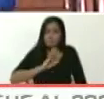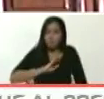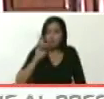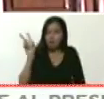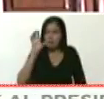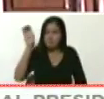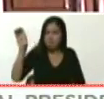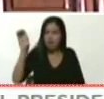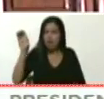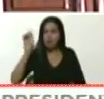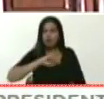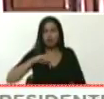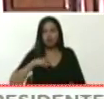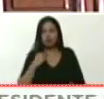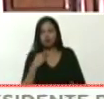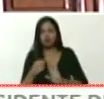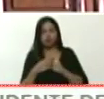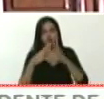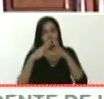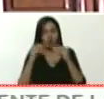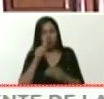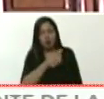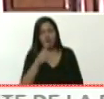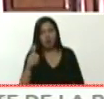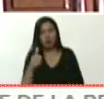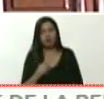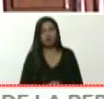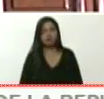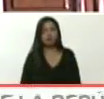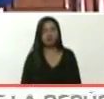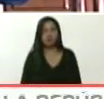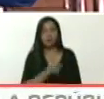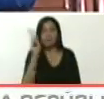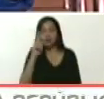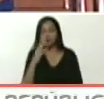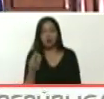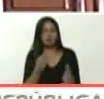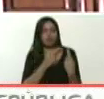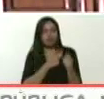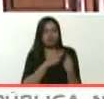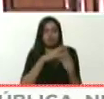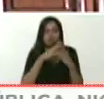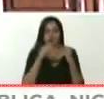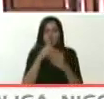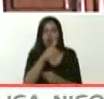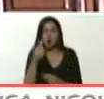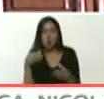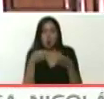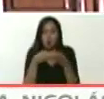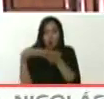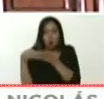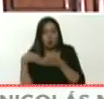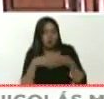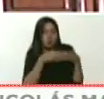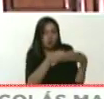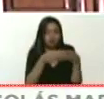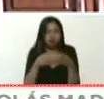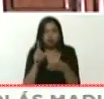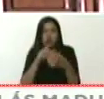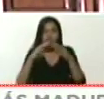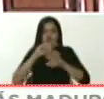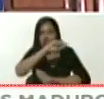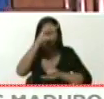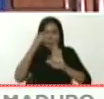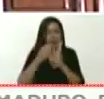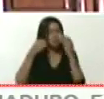todas, de todos y de todas. Venezuela nos pertenece a todos. No a un grupito aquí, a un grupito allá, no, a